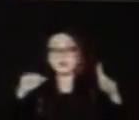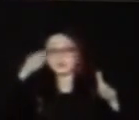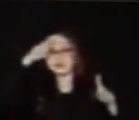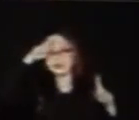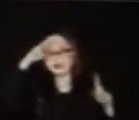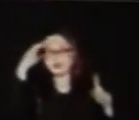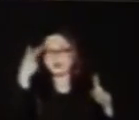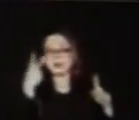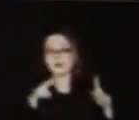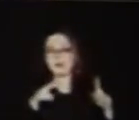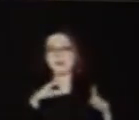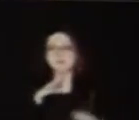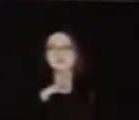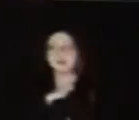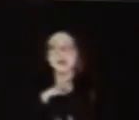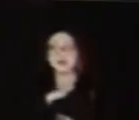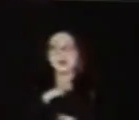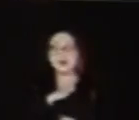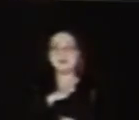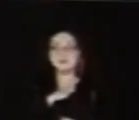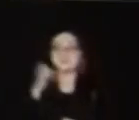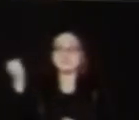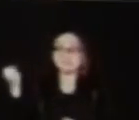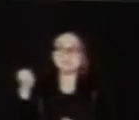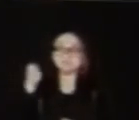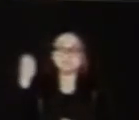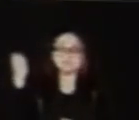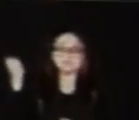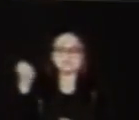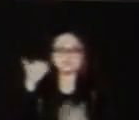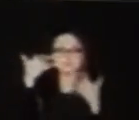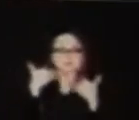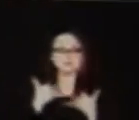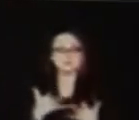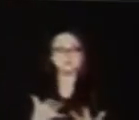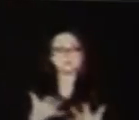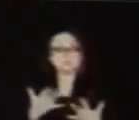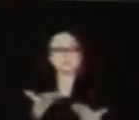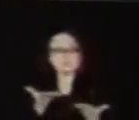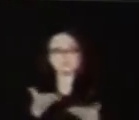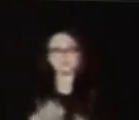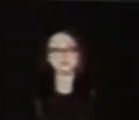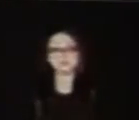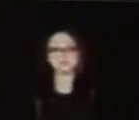Mexicanos dirigirá un mensaje a la nación.